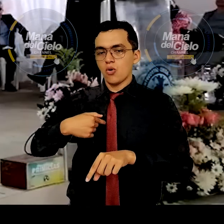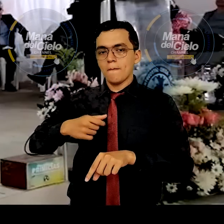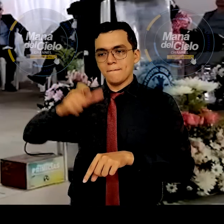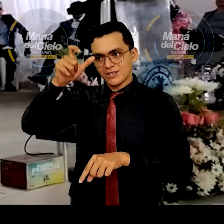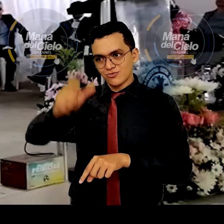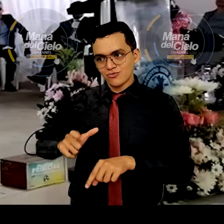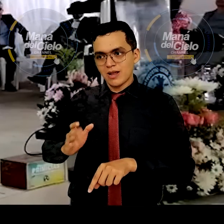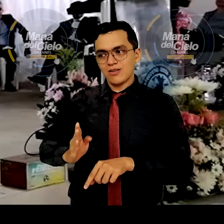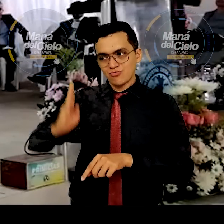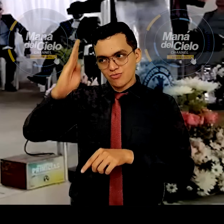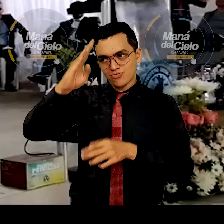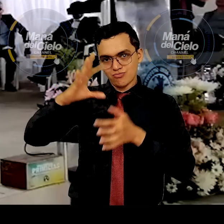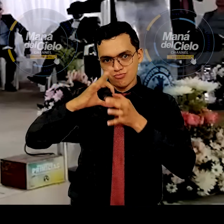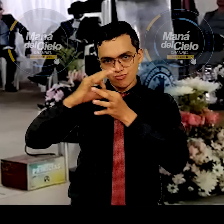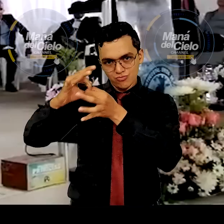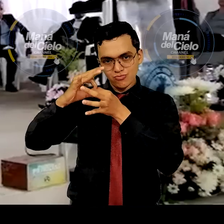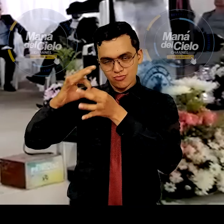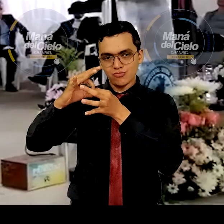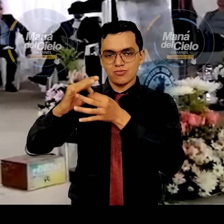Yo voy mañana para enseñar